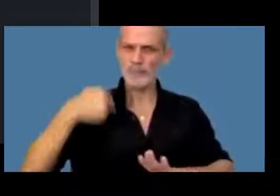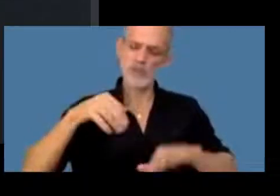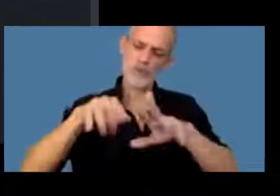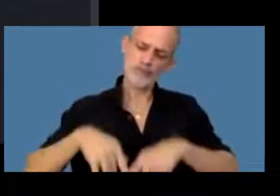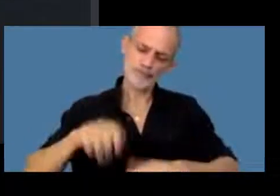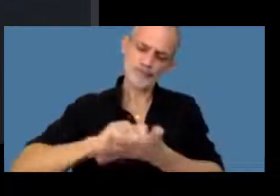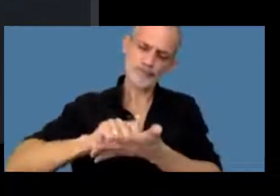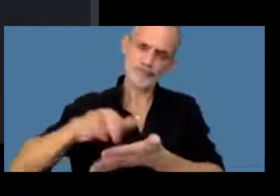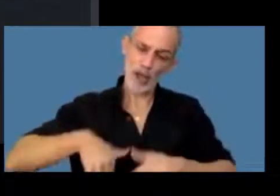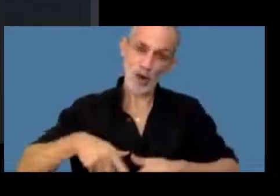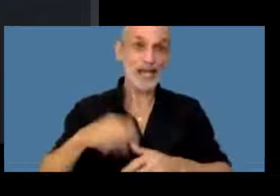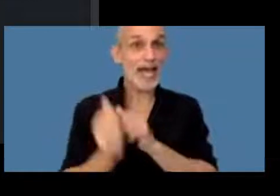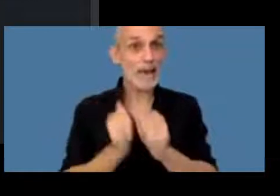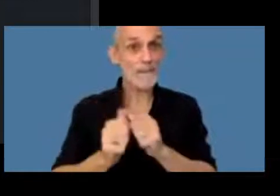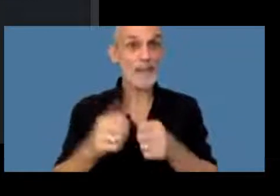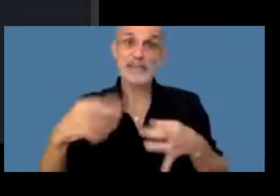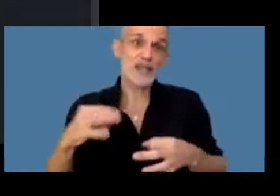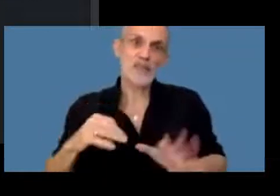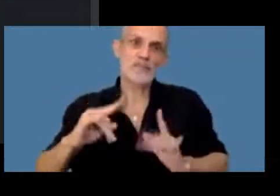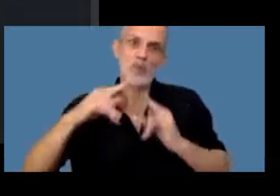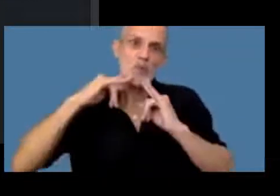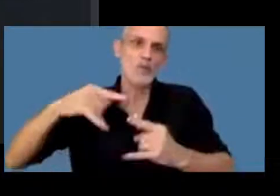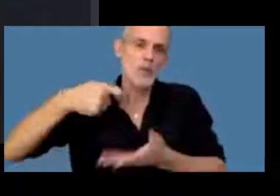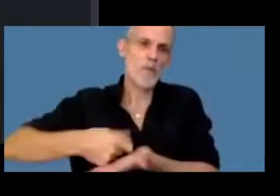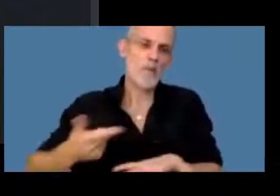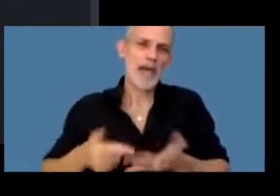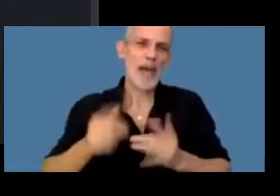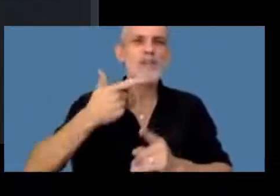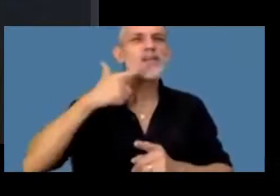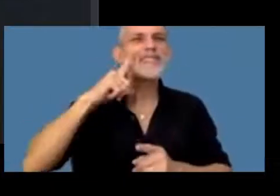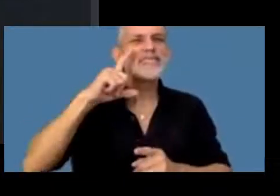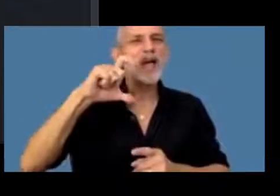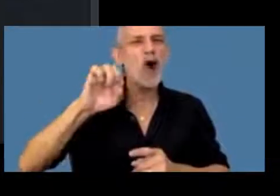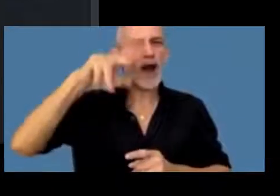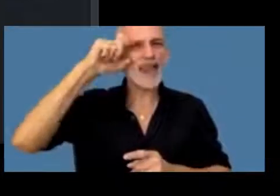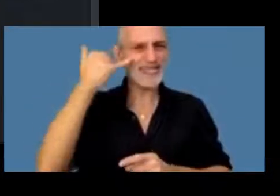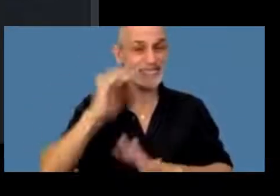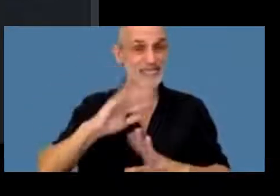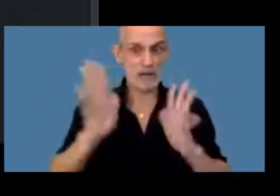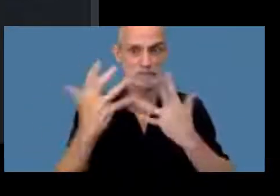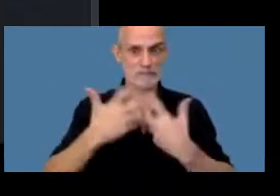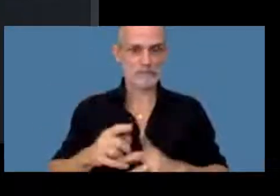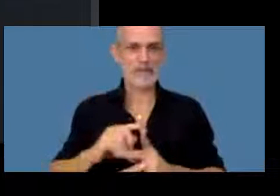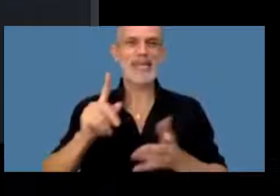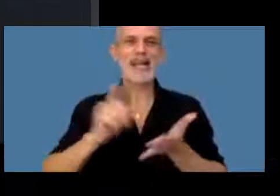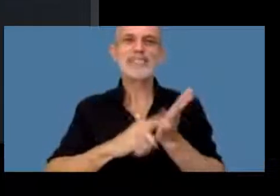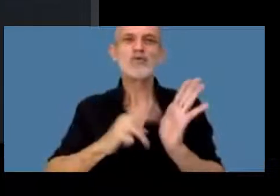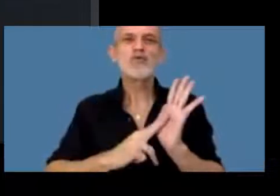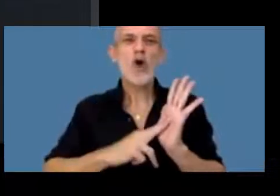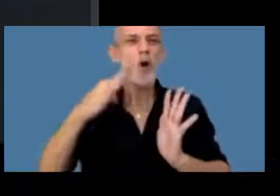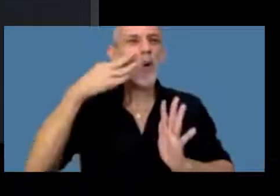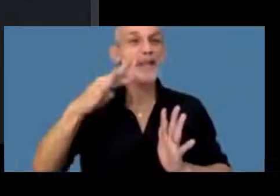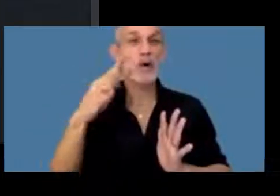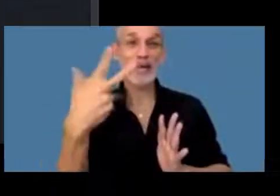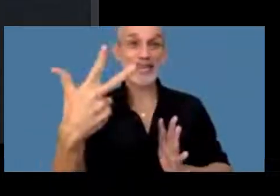las empresas van a tener que financiar, como estaba el SICORE armado, digamos, y la resolución 4003, las empresas iban a